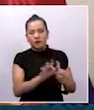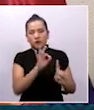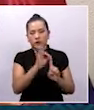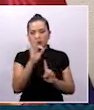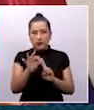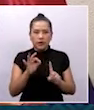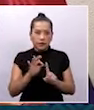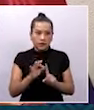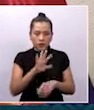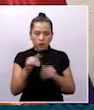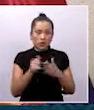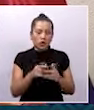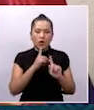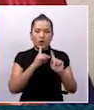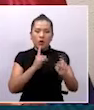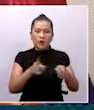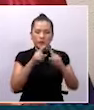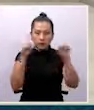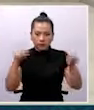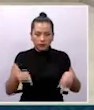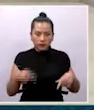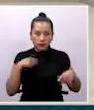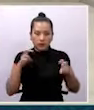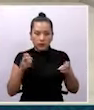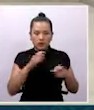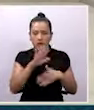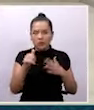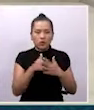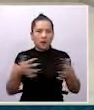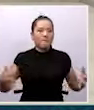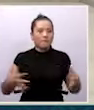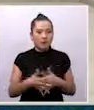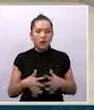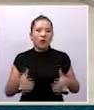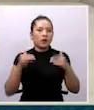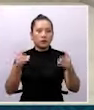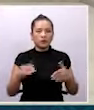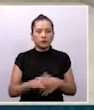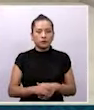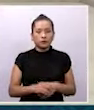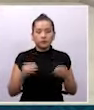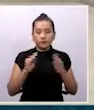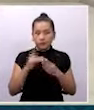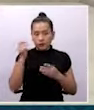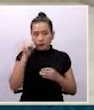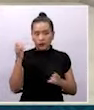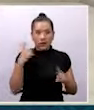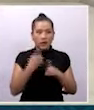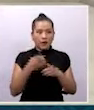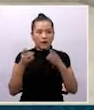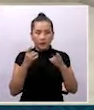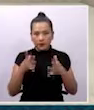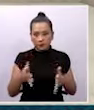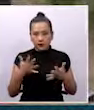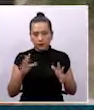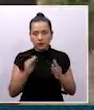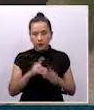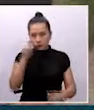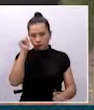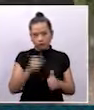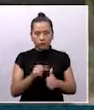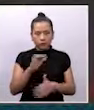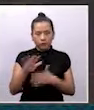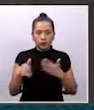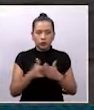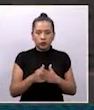instructivo instruyen bloquear el país. La diputada y exdirigente de las organizaciones sociales en Santa Cruz ha recordado que en la gestión